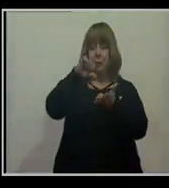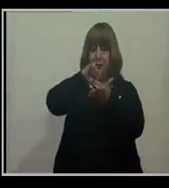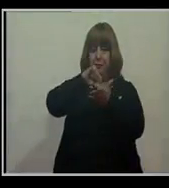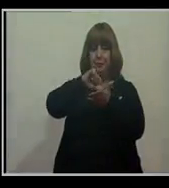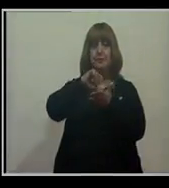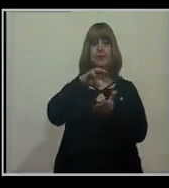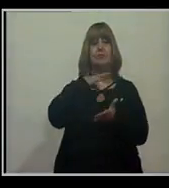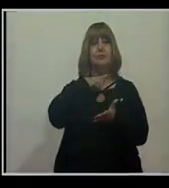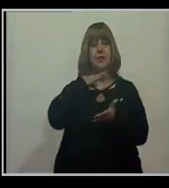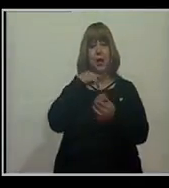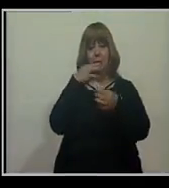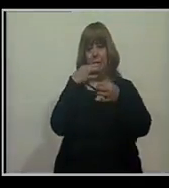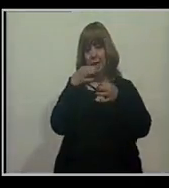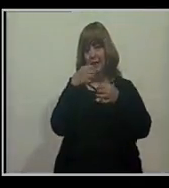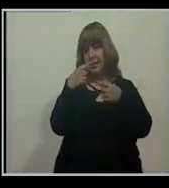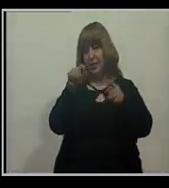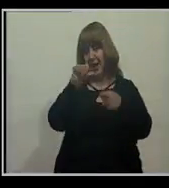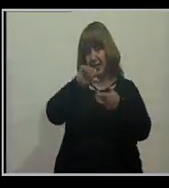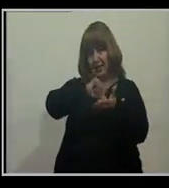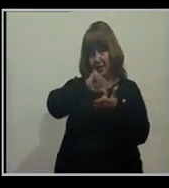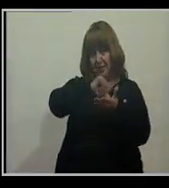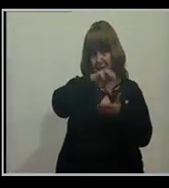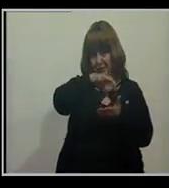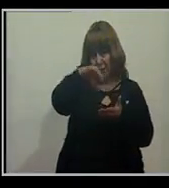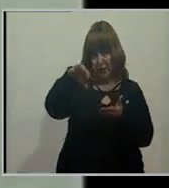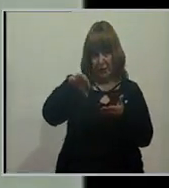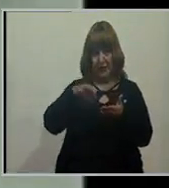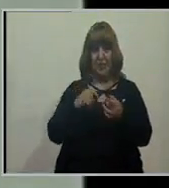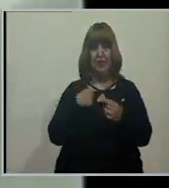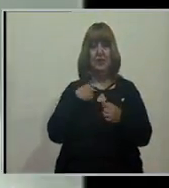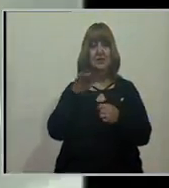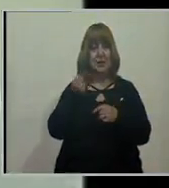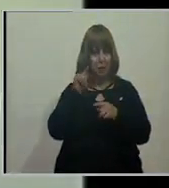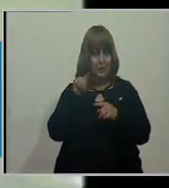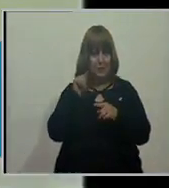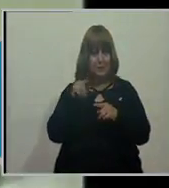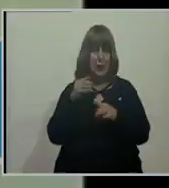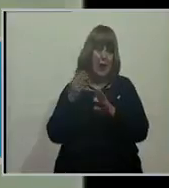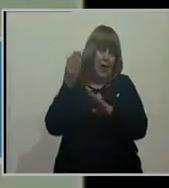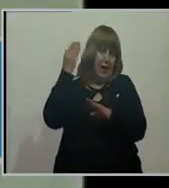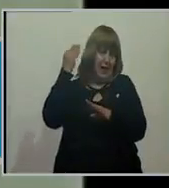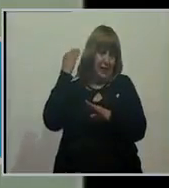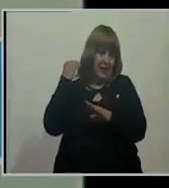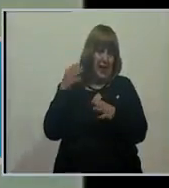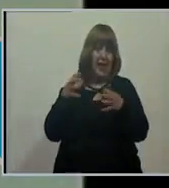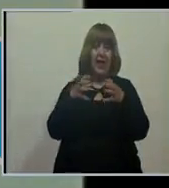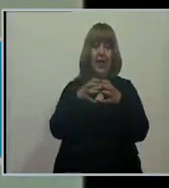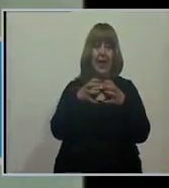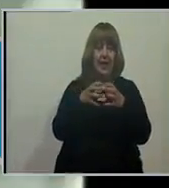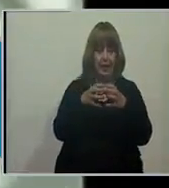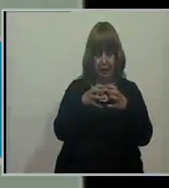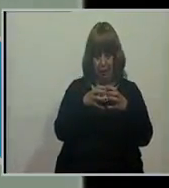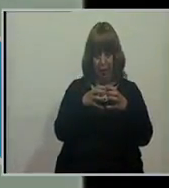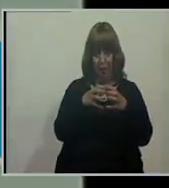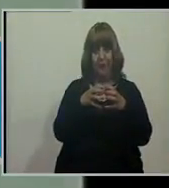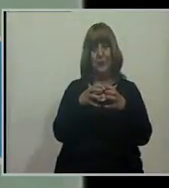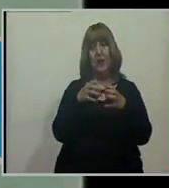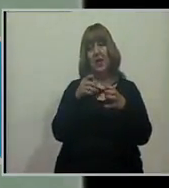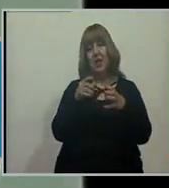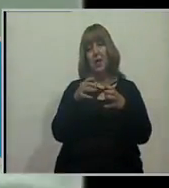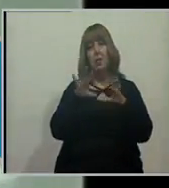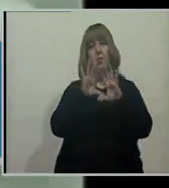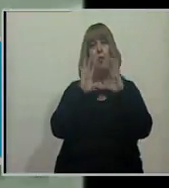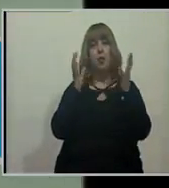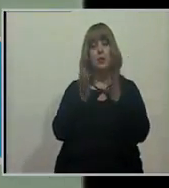en diferentes ciudades justamente de México. Escuchen esta música que ya nos lleva justamente a ese Mundial. Equipo divertido si lo sabe. Mundial del que